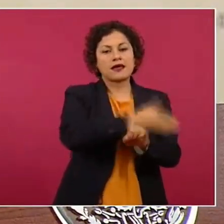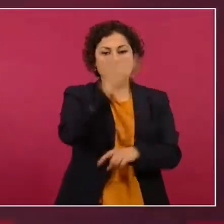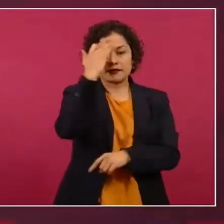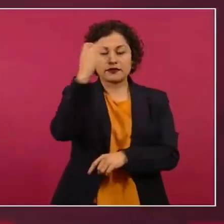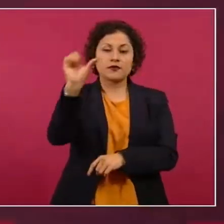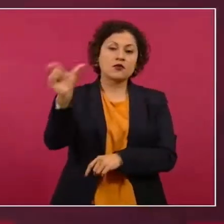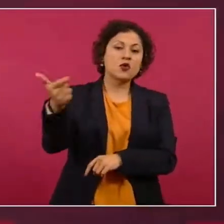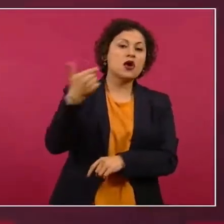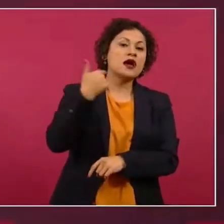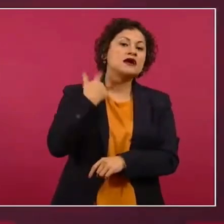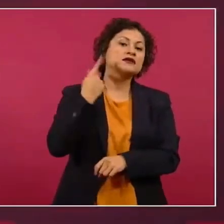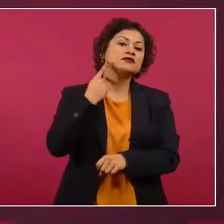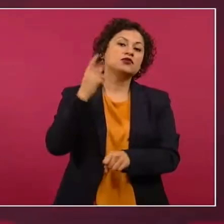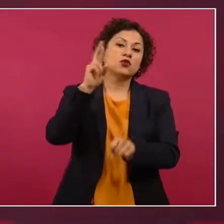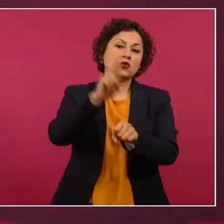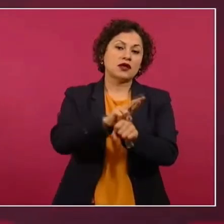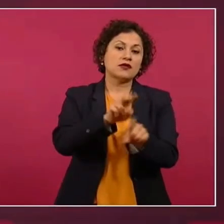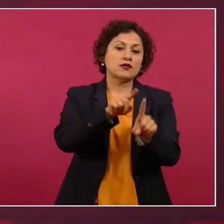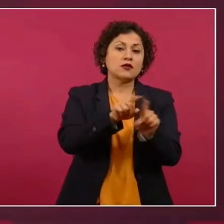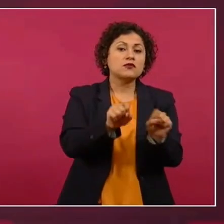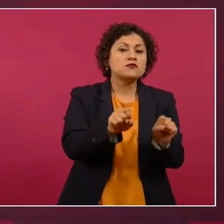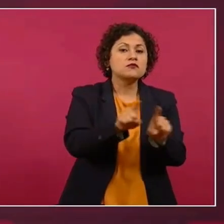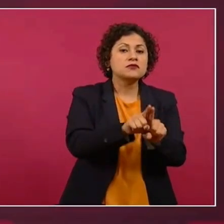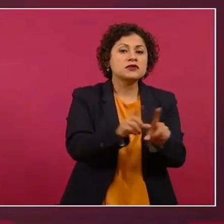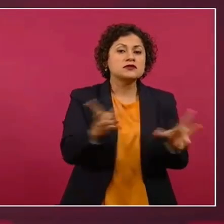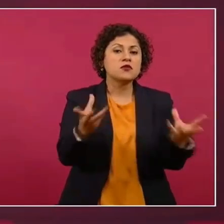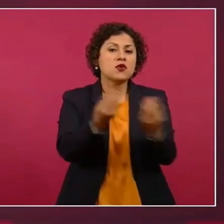con García Luna y con Calderón,